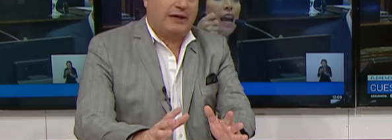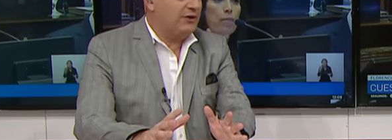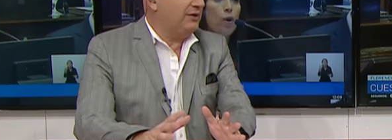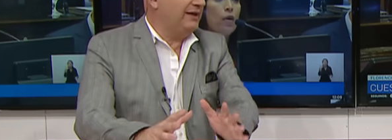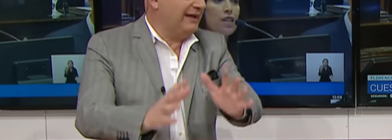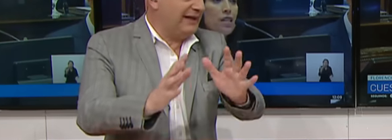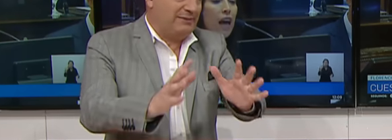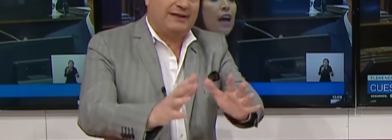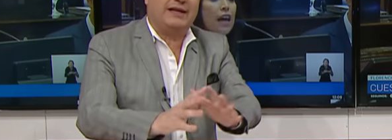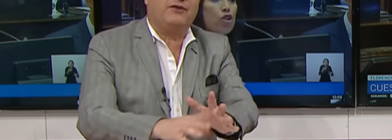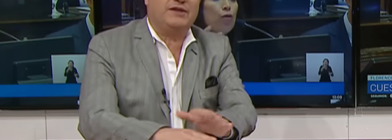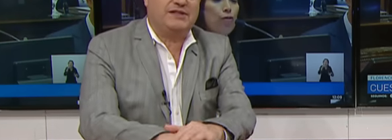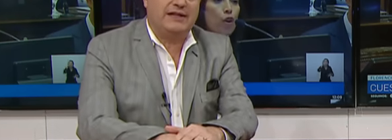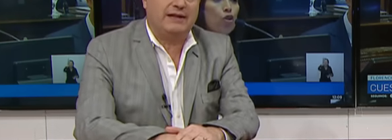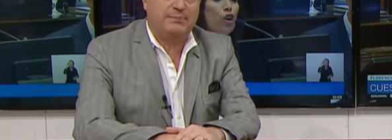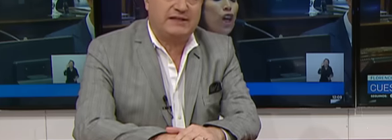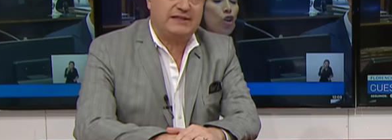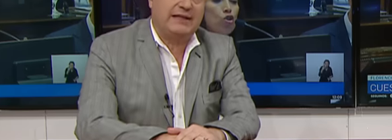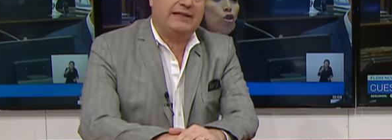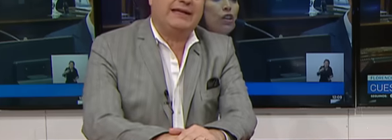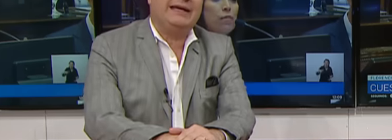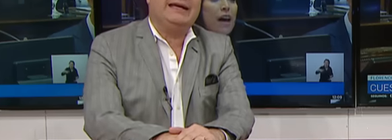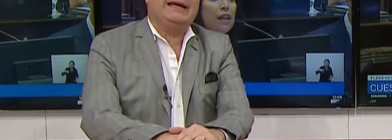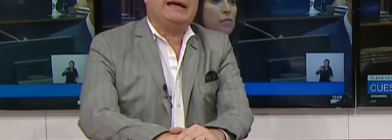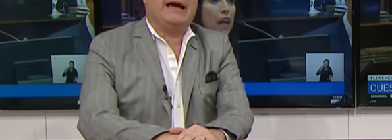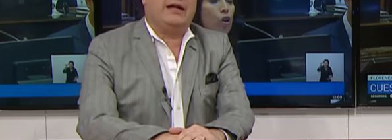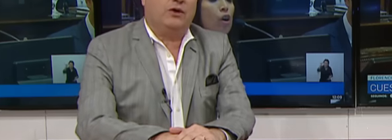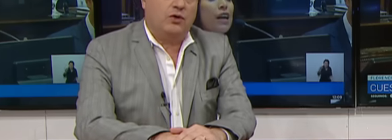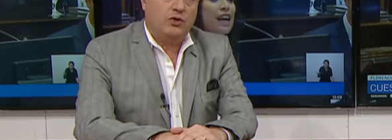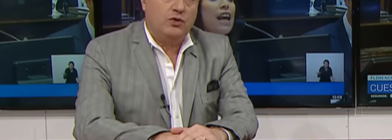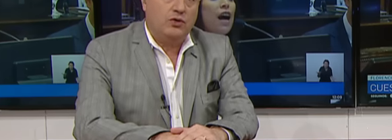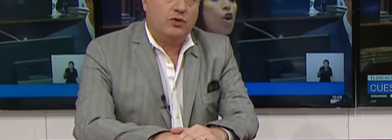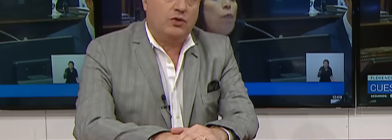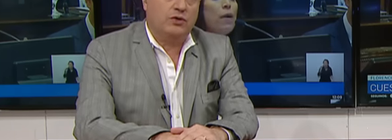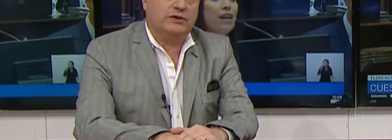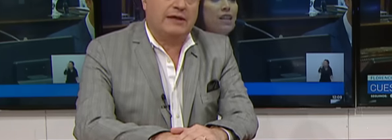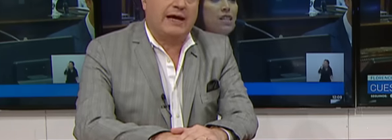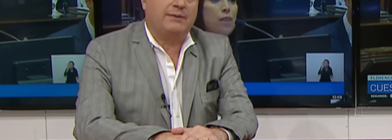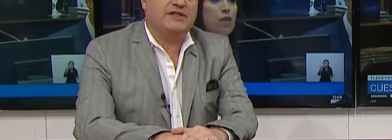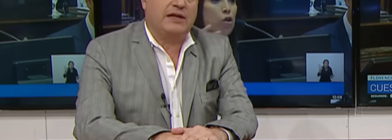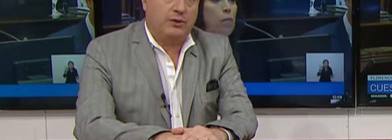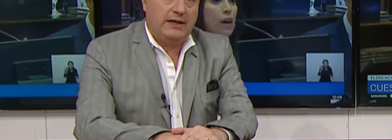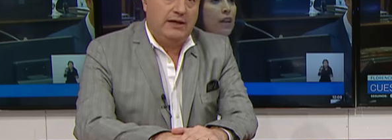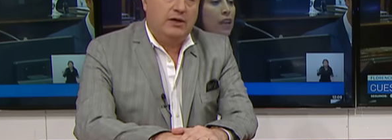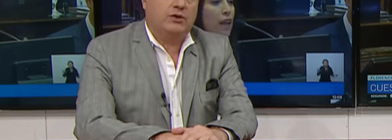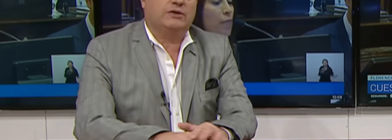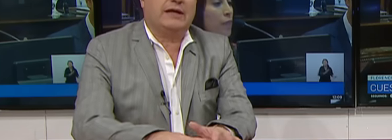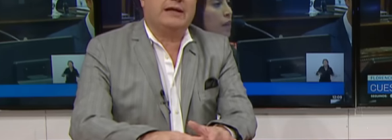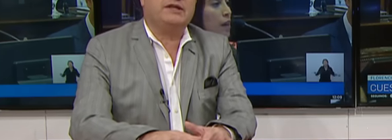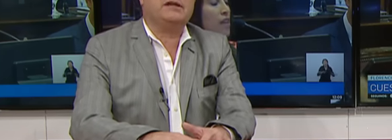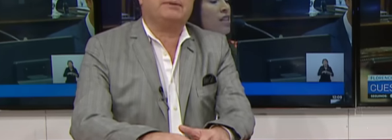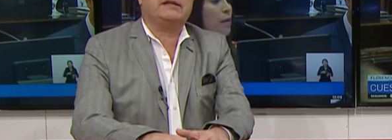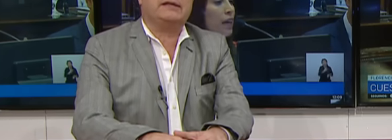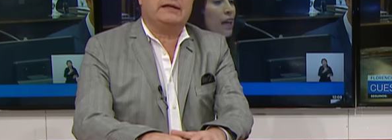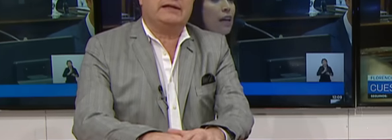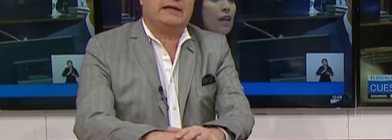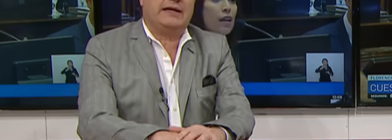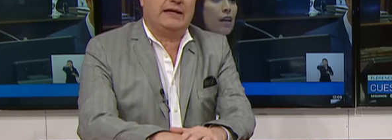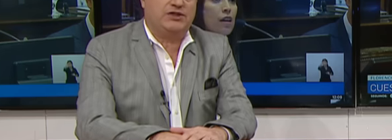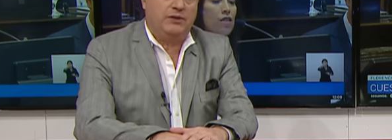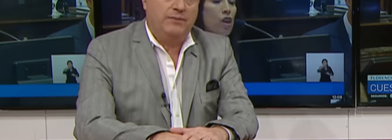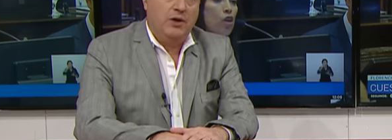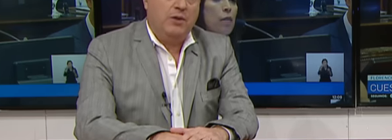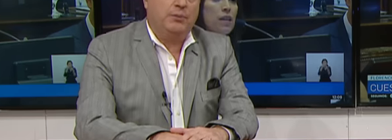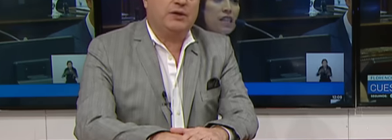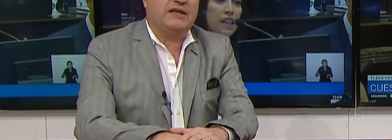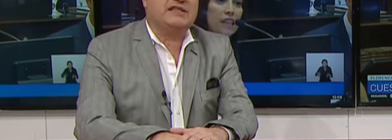ensobrados y directamente la oficina del presidente cargó contra villarruel contra la vicepresidenta de